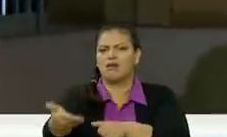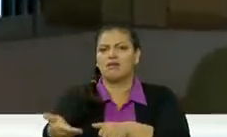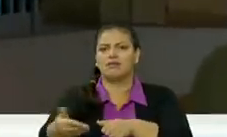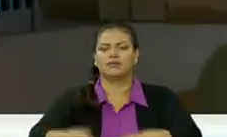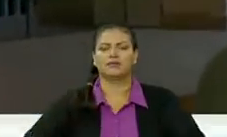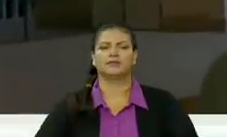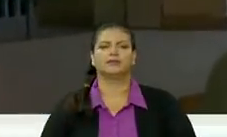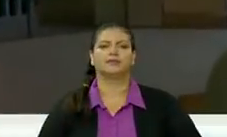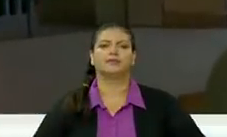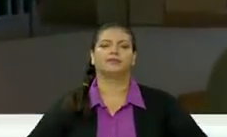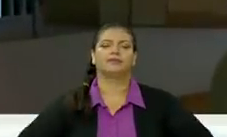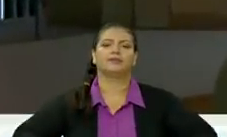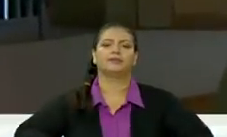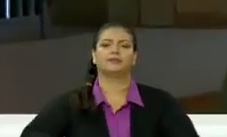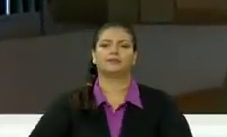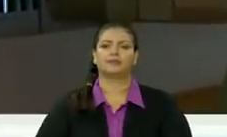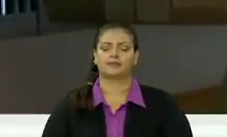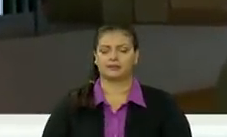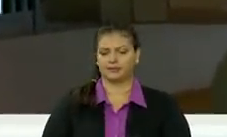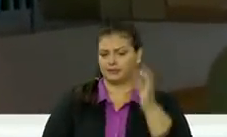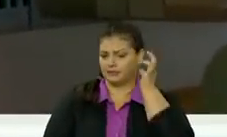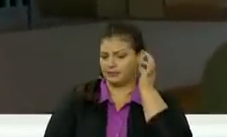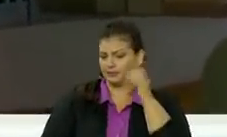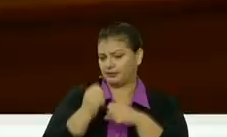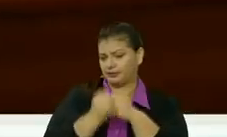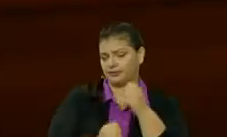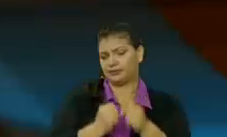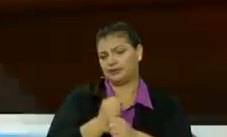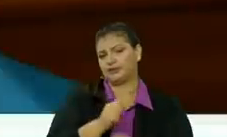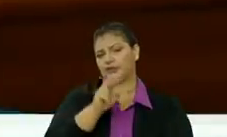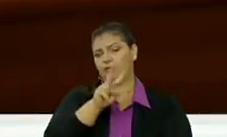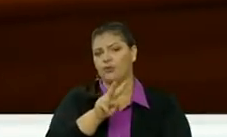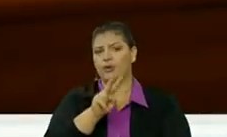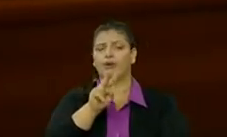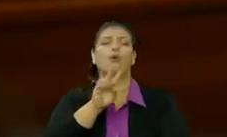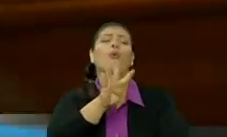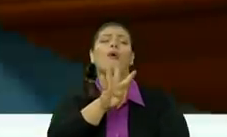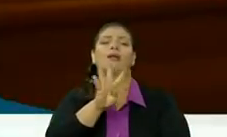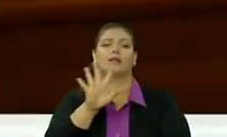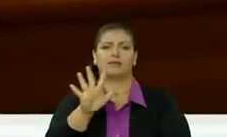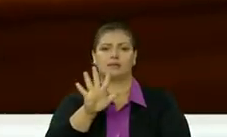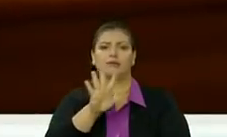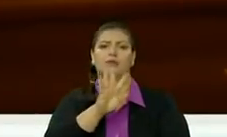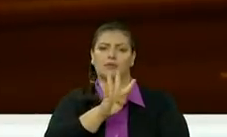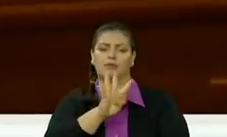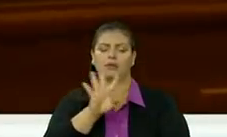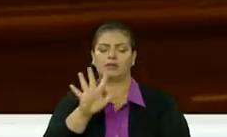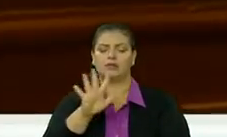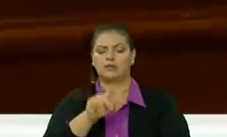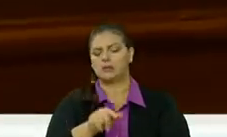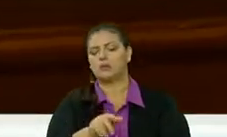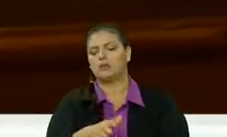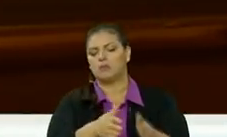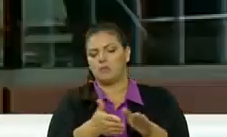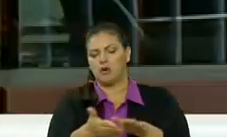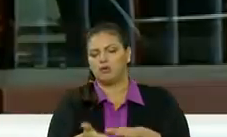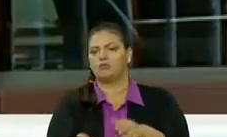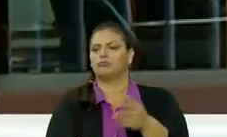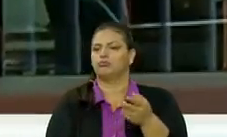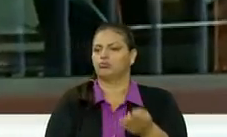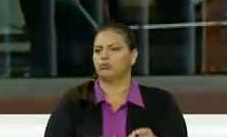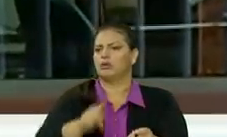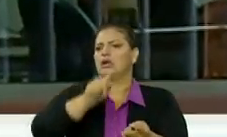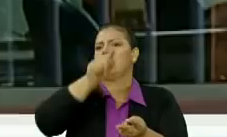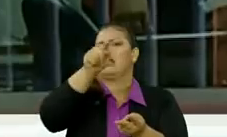sexo femenino, la una de aproximadamente 45 años y la otra de entre 22 y 25 años. Aparentemente son